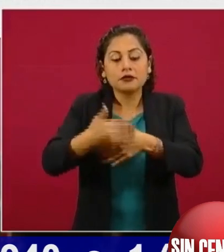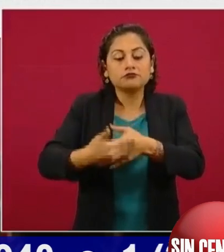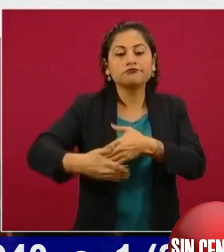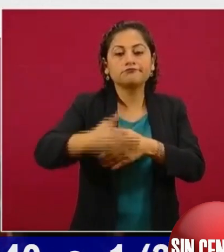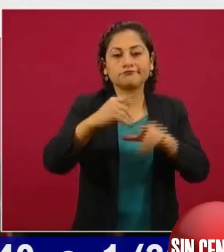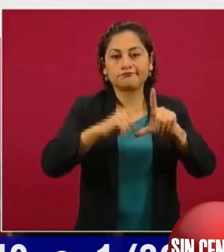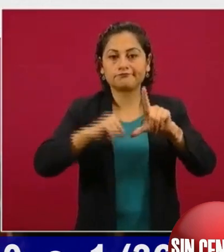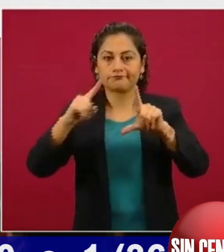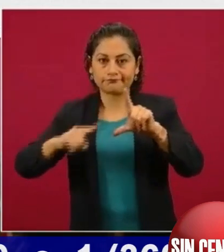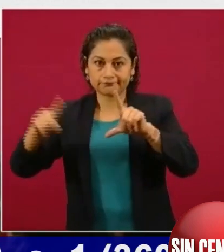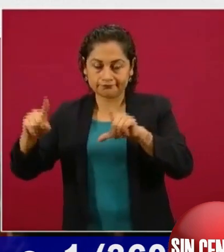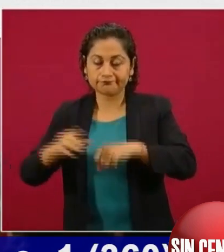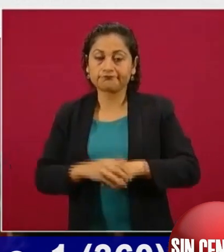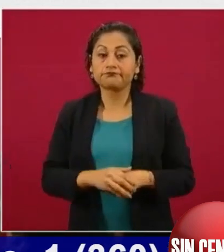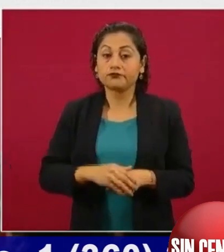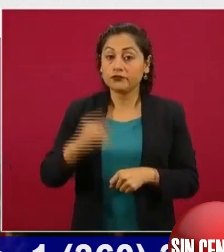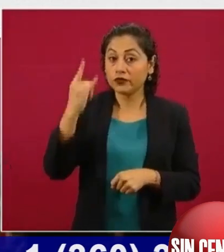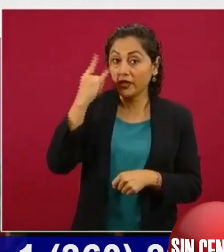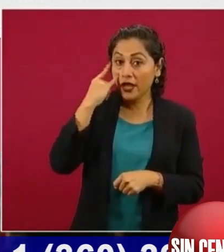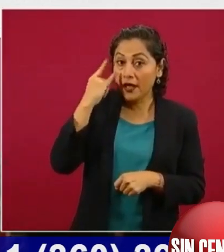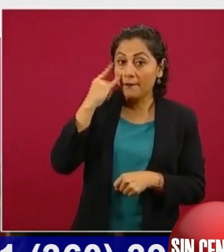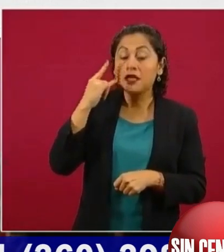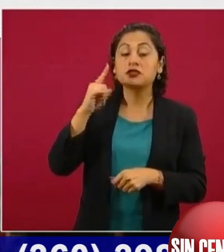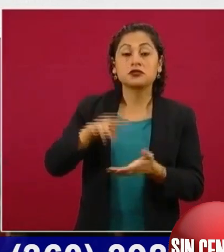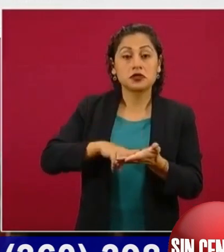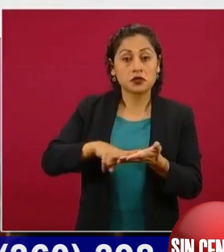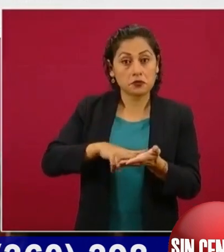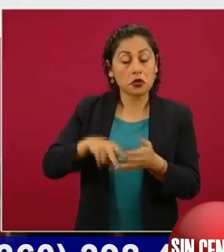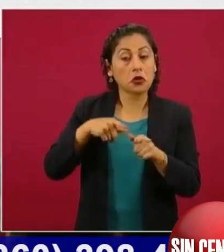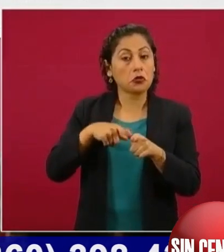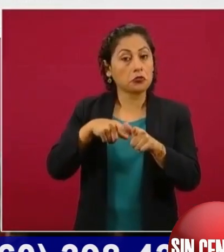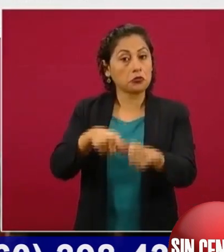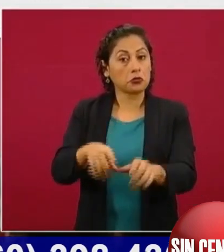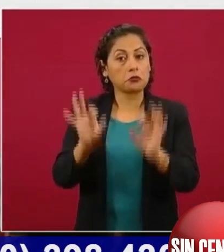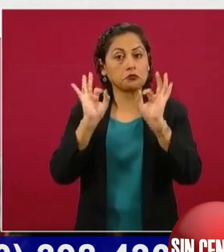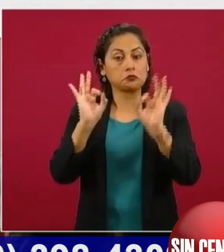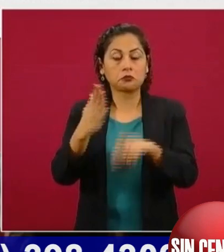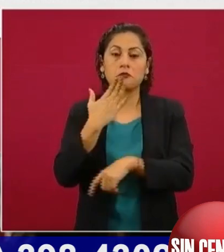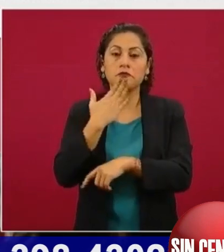Campeche sigue en verde y lo ha mantenido con gran éxito en la medida en que ha tenido